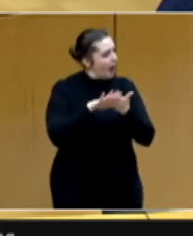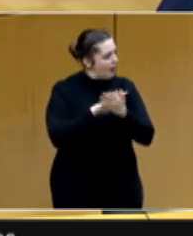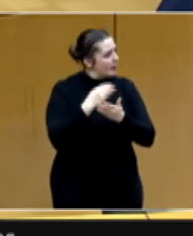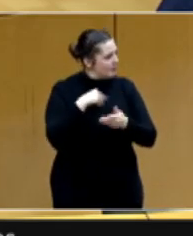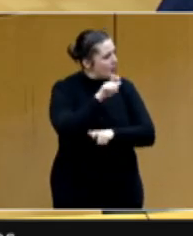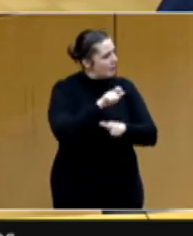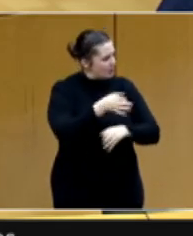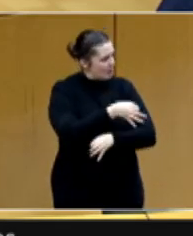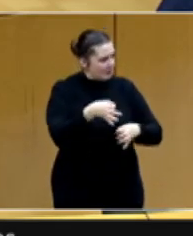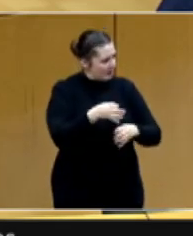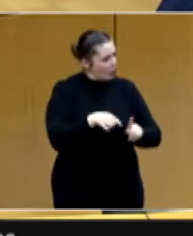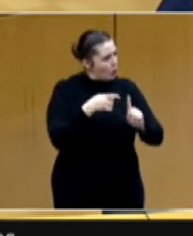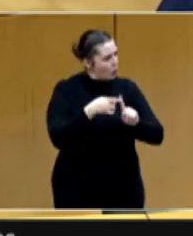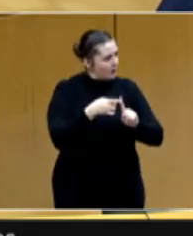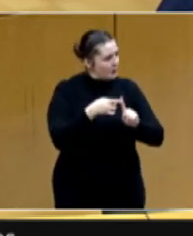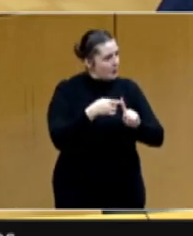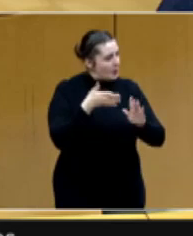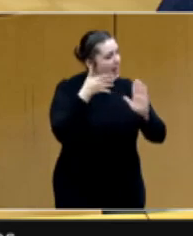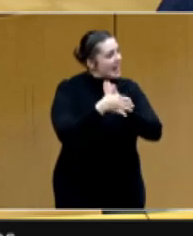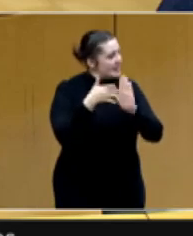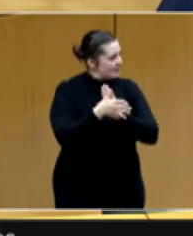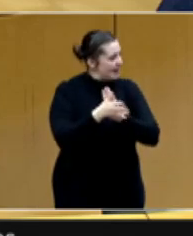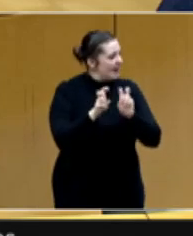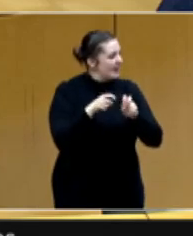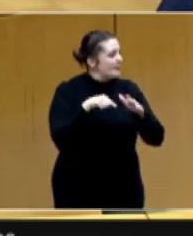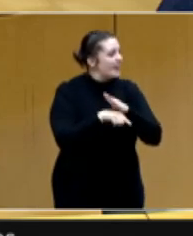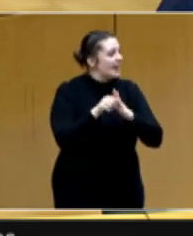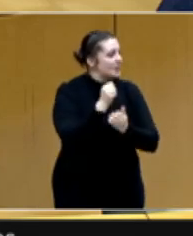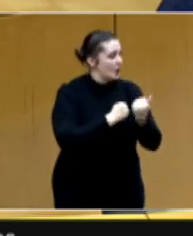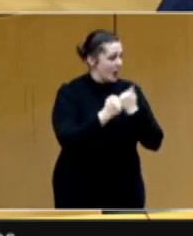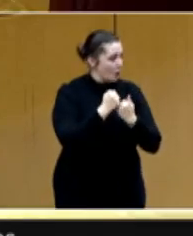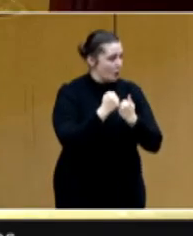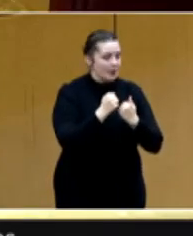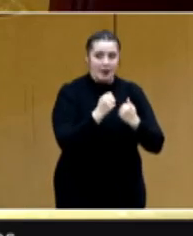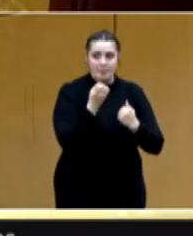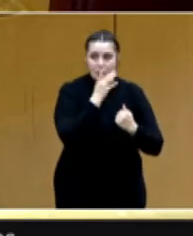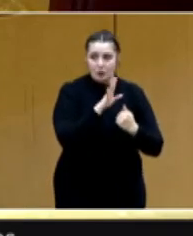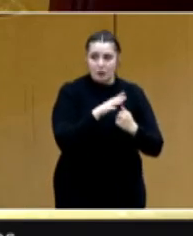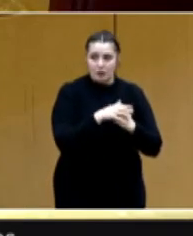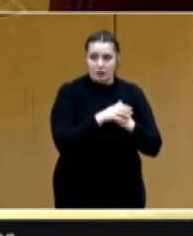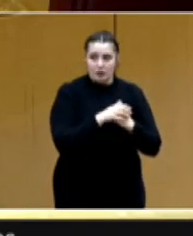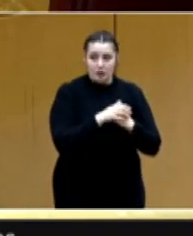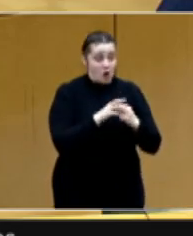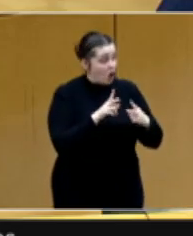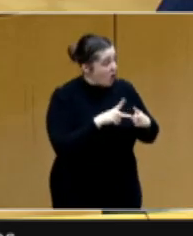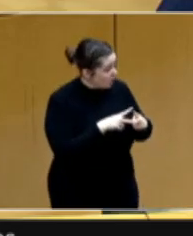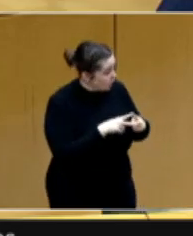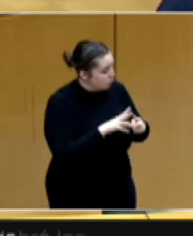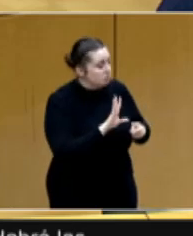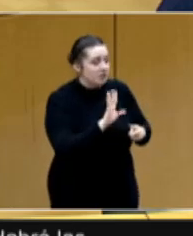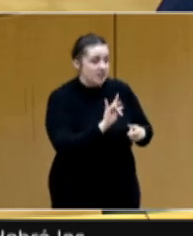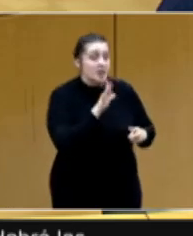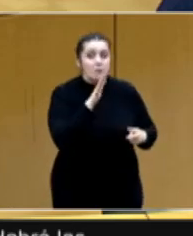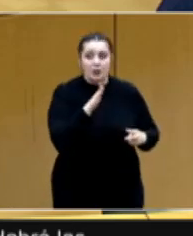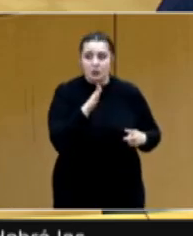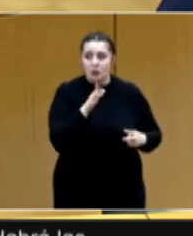las personas adecuadas para poder responderle sobre esos sobre esos puntos en concreto por los dos Sí sí sí Por